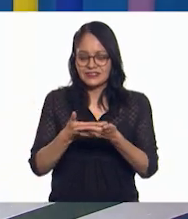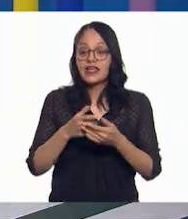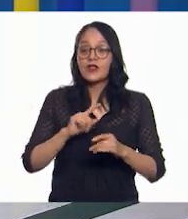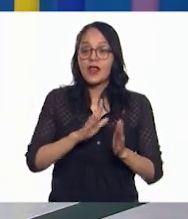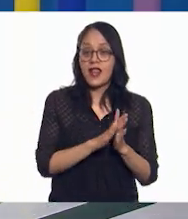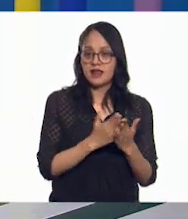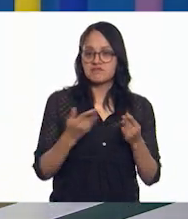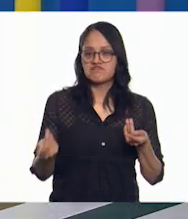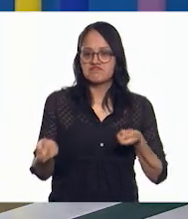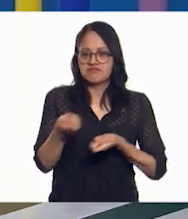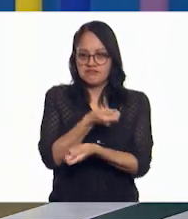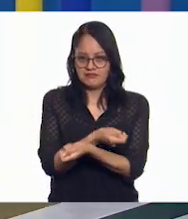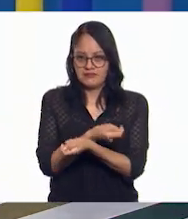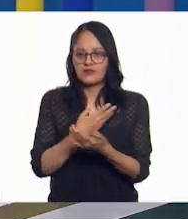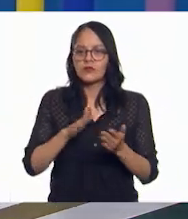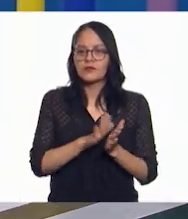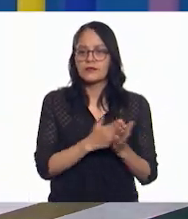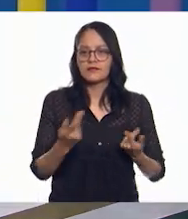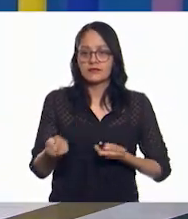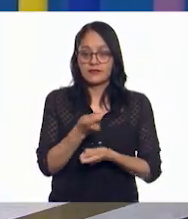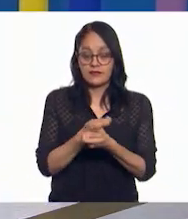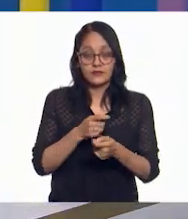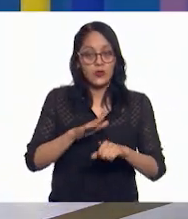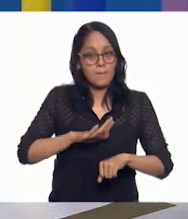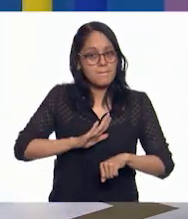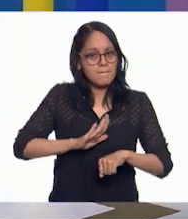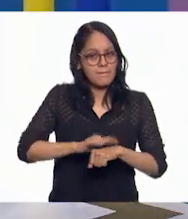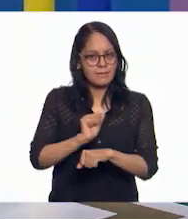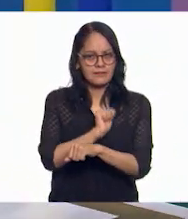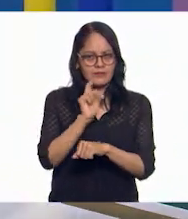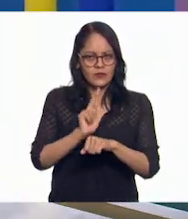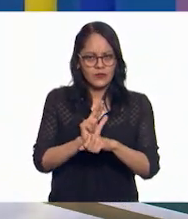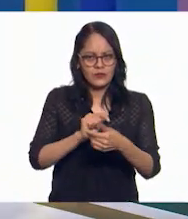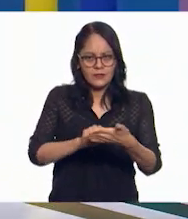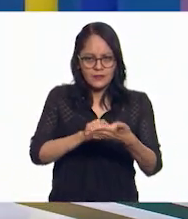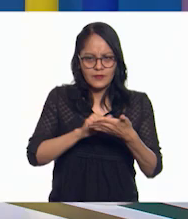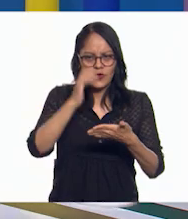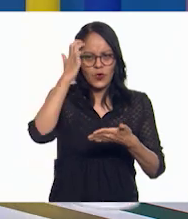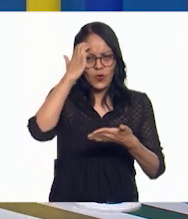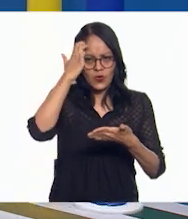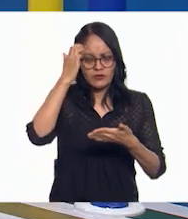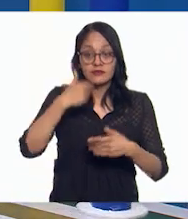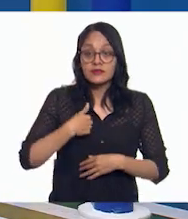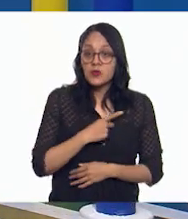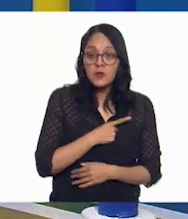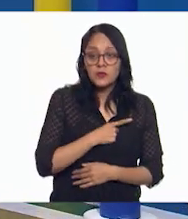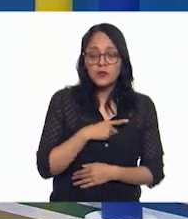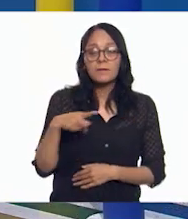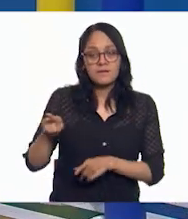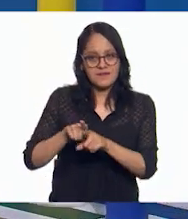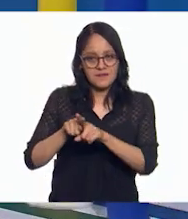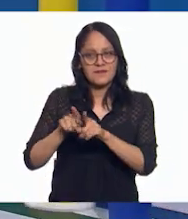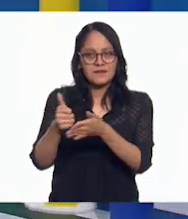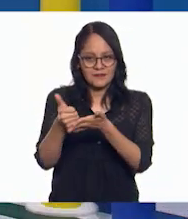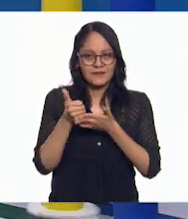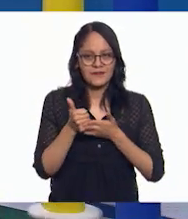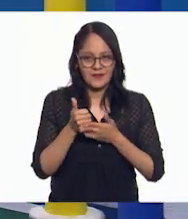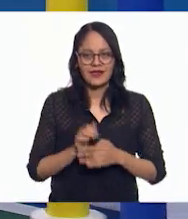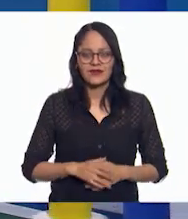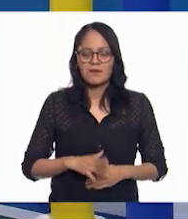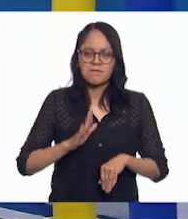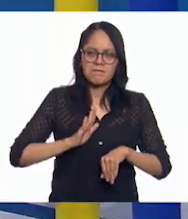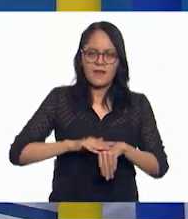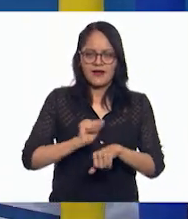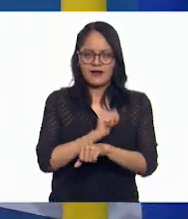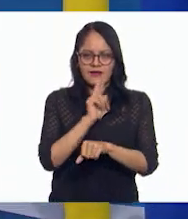de este modo he podido conocer muchos más textos de autores de los que podría haber conocido sola. Además, esa ha sido otra forma